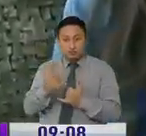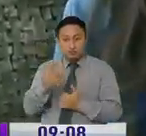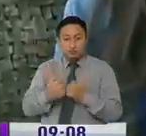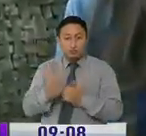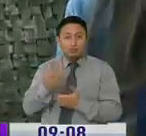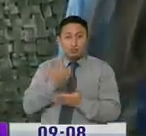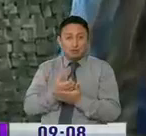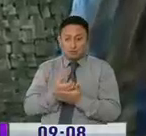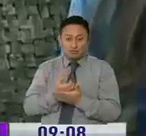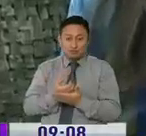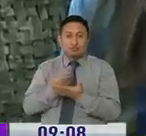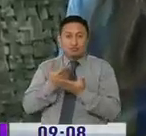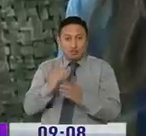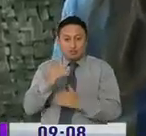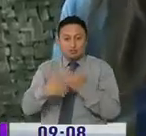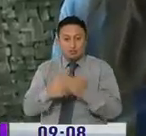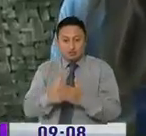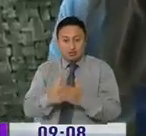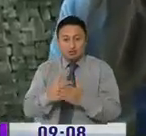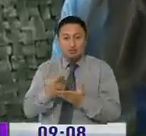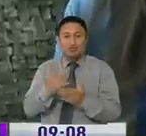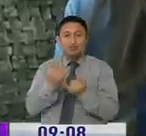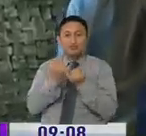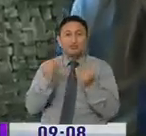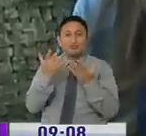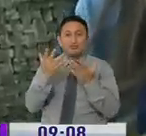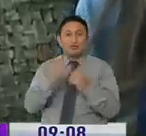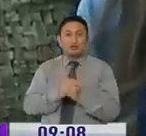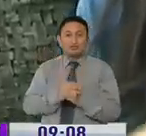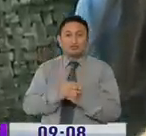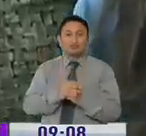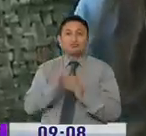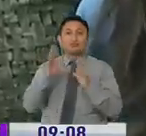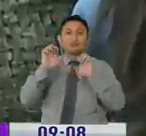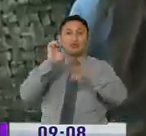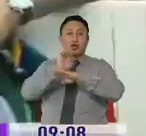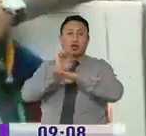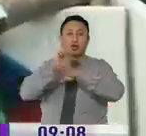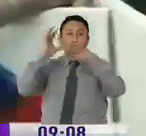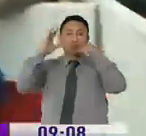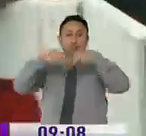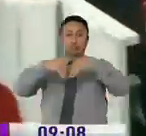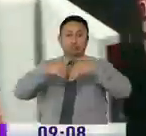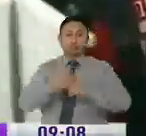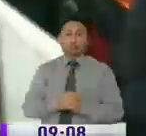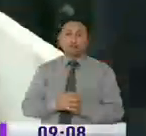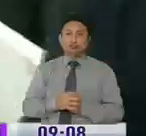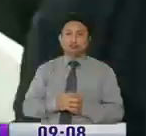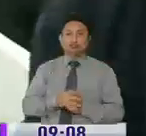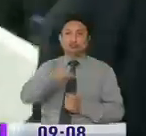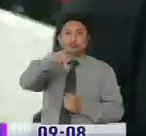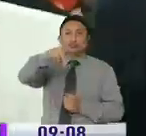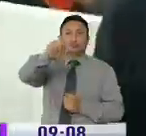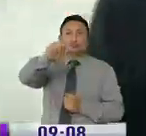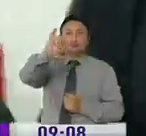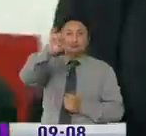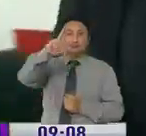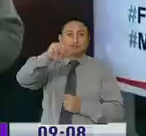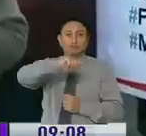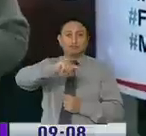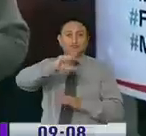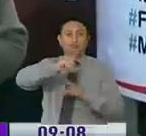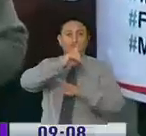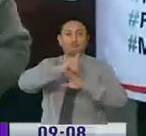problema económico, sino realmente una desinstitucionalización. El Estado se cae a pedazos. Ricardo Patiño, ex canciller de la República y dirigente